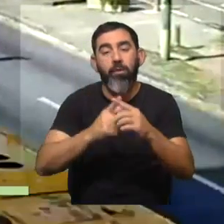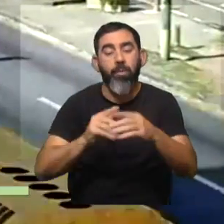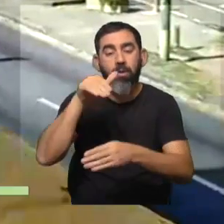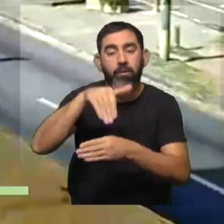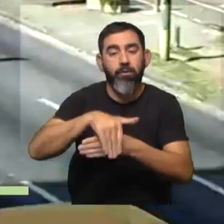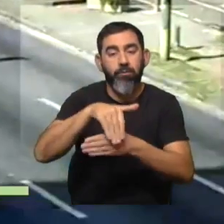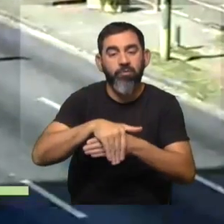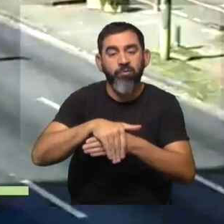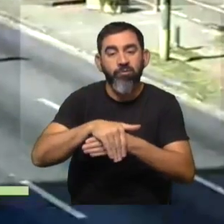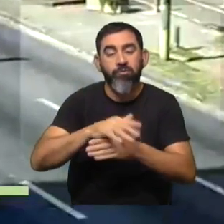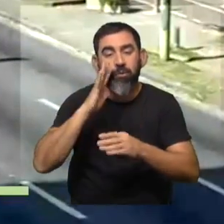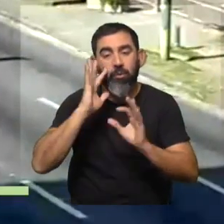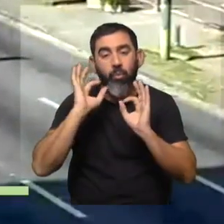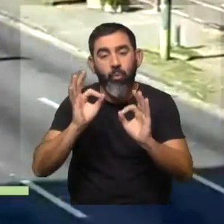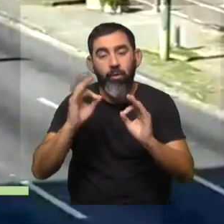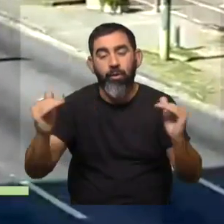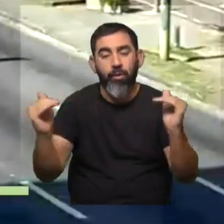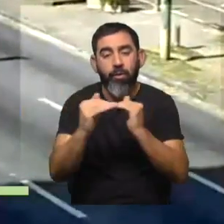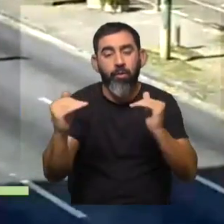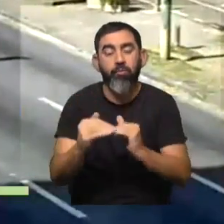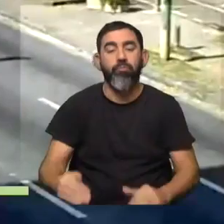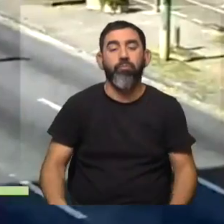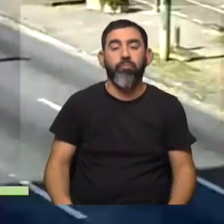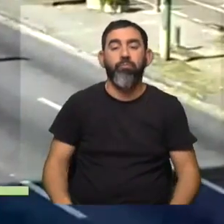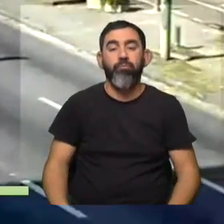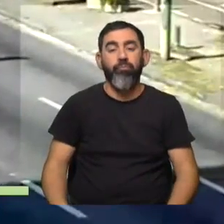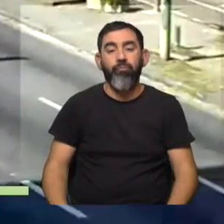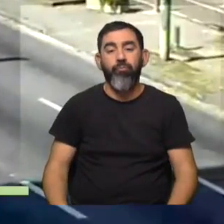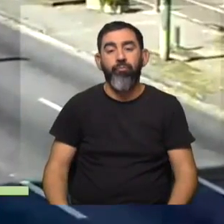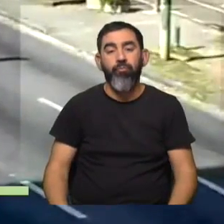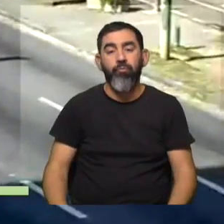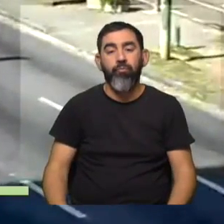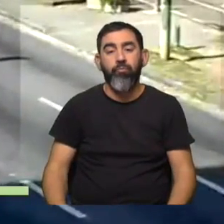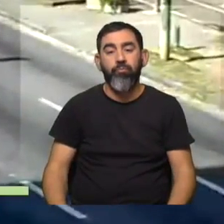hay trabajos Así que estar atentos a Estos y otros puntos de la capital